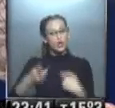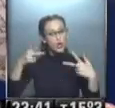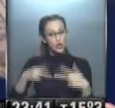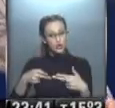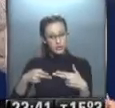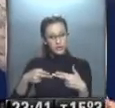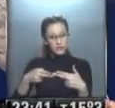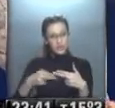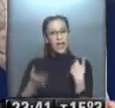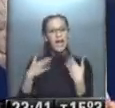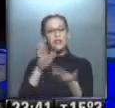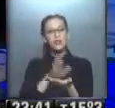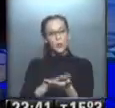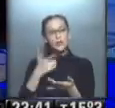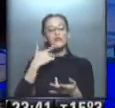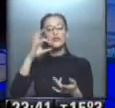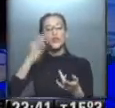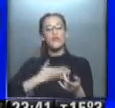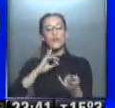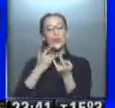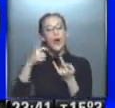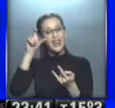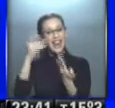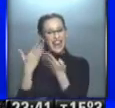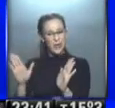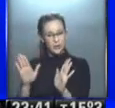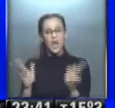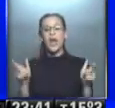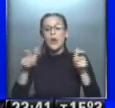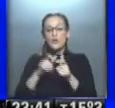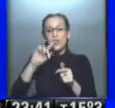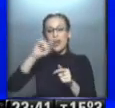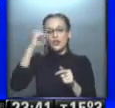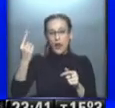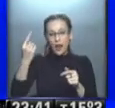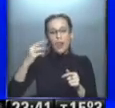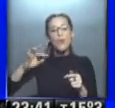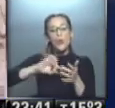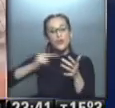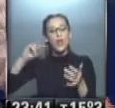próximo, hablamos de software libre. Hablamos de software libre. Conferencia Internacional de Software Libre, Buenos Aires